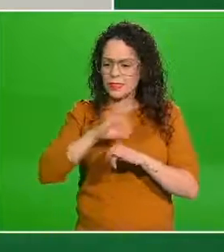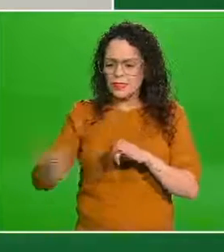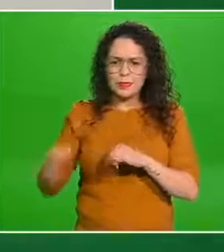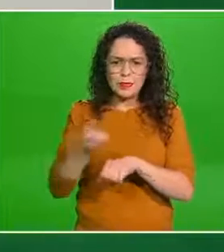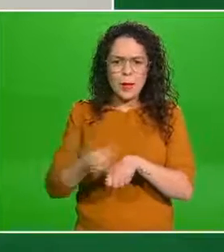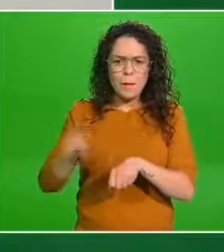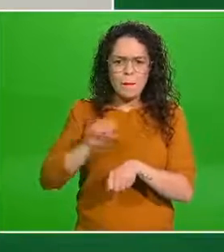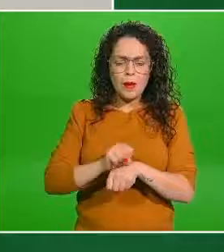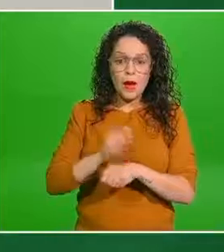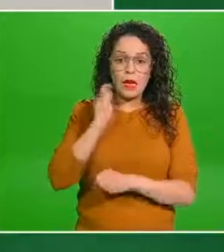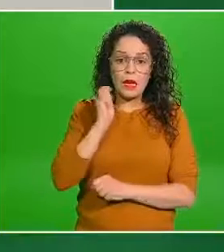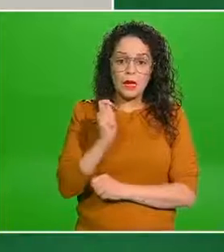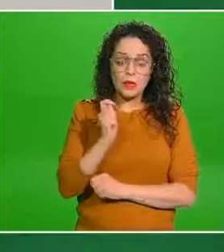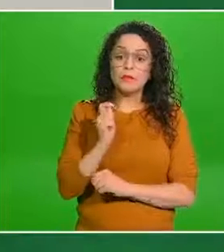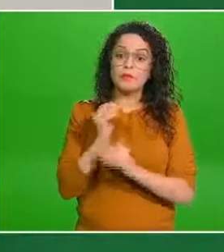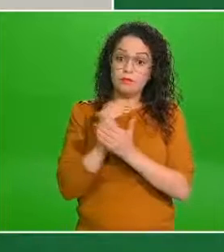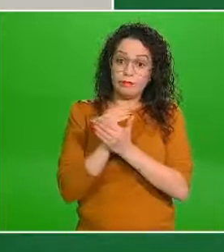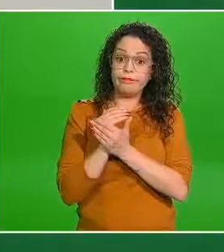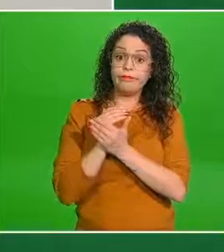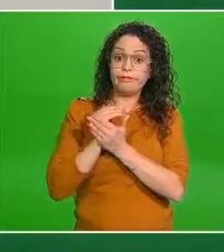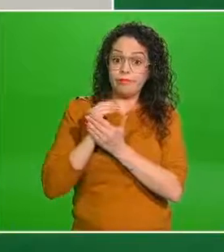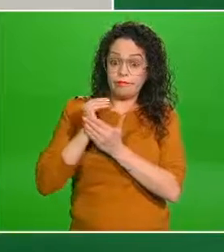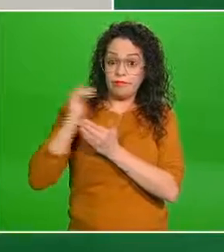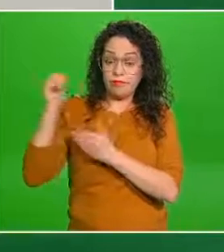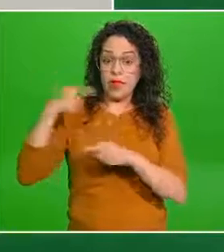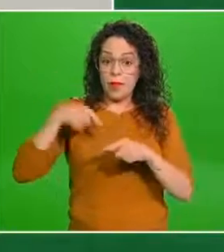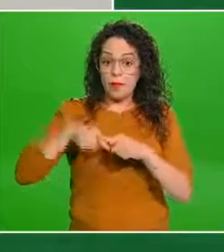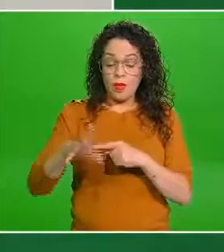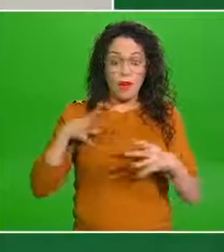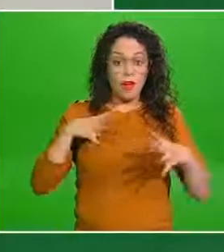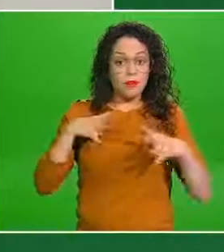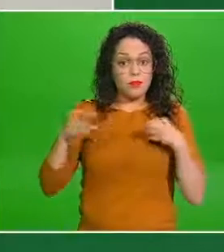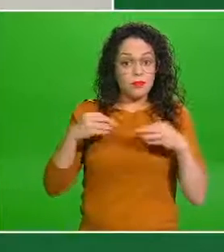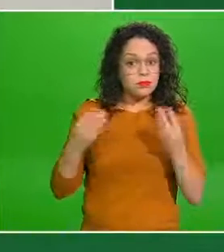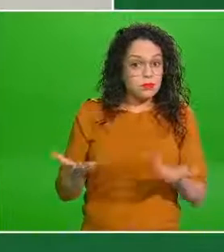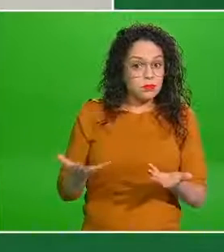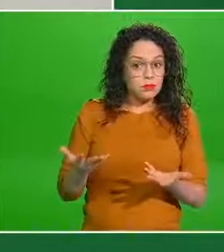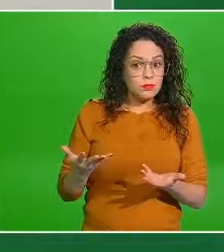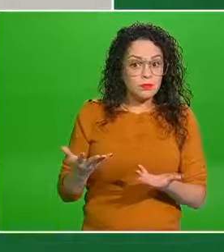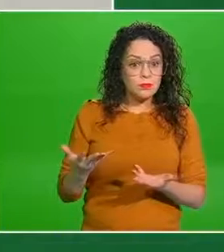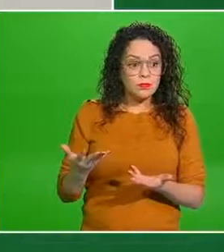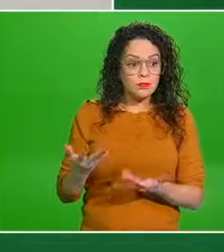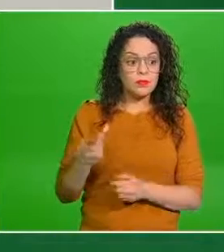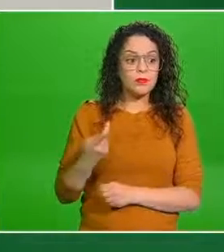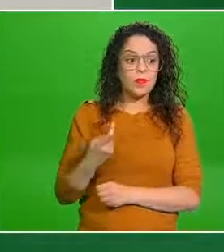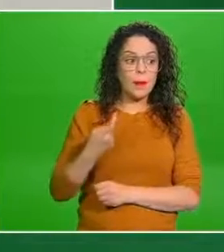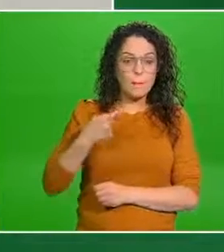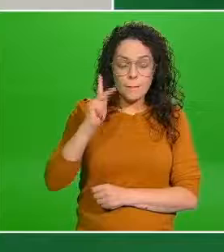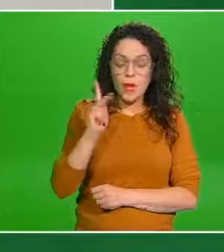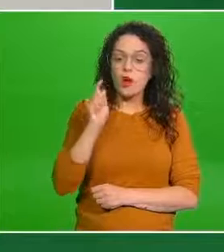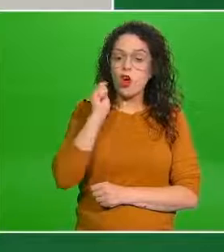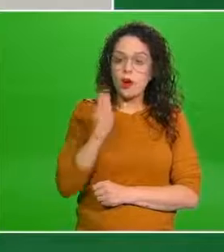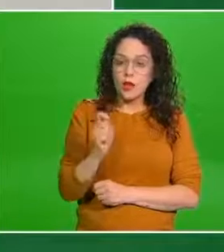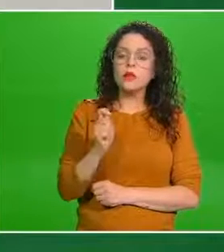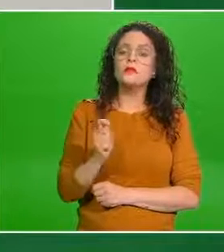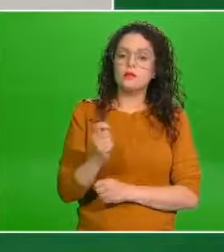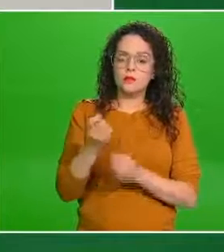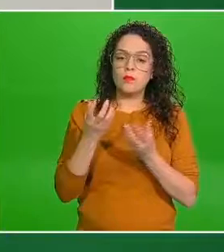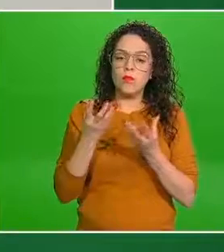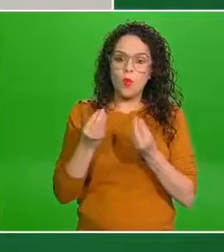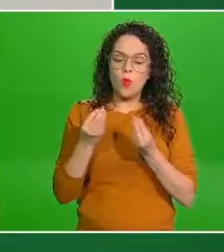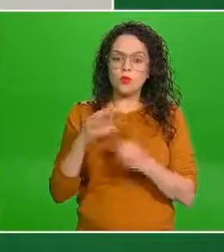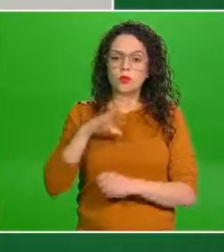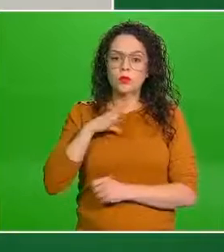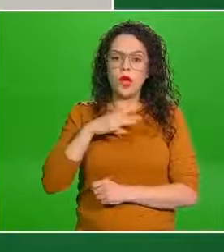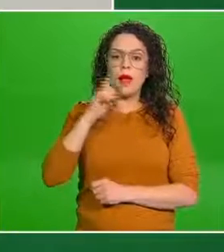ha tenido un incremento importante de la epidemia, está la tendencia ascendente, hay una importante cantidad de casos que se